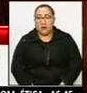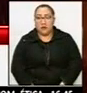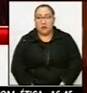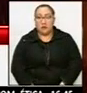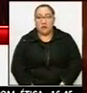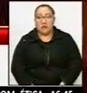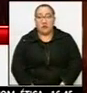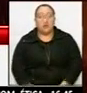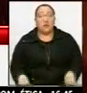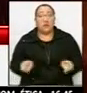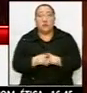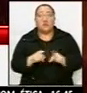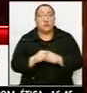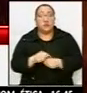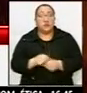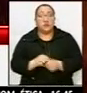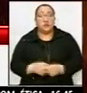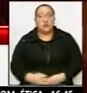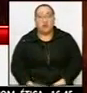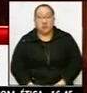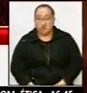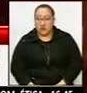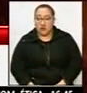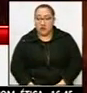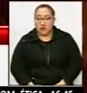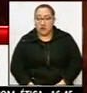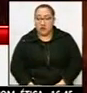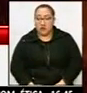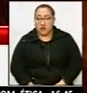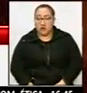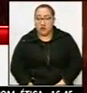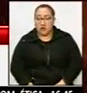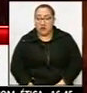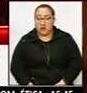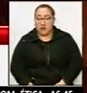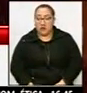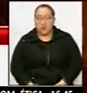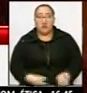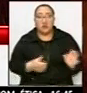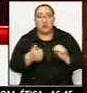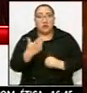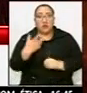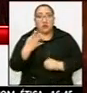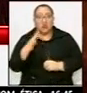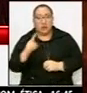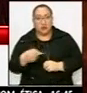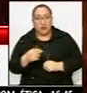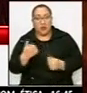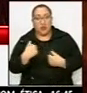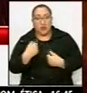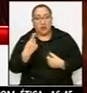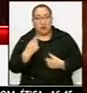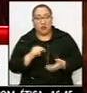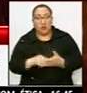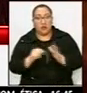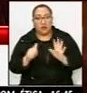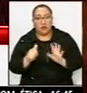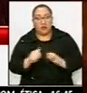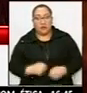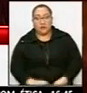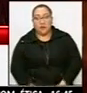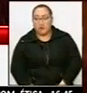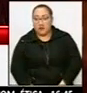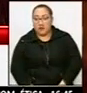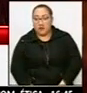irrigación manzanar del distrito de Pomacanchi, que está en la provincia de Alcomayo, con una previsión de 634.000, tiene 1.6